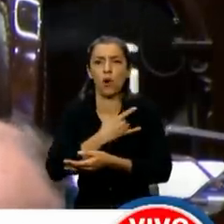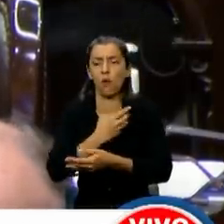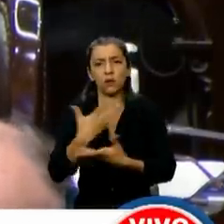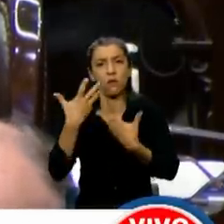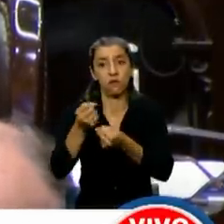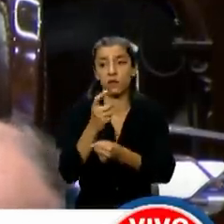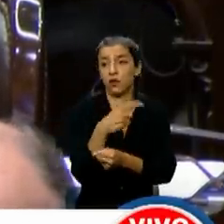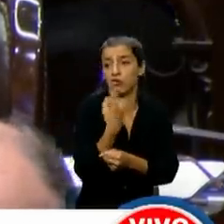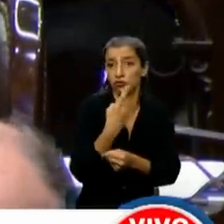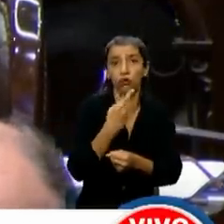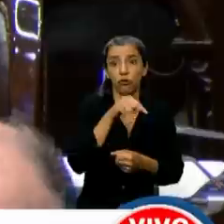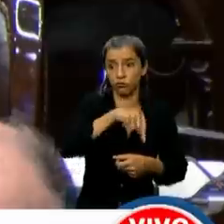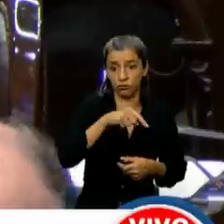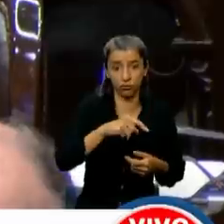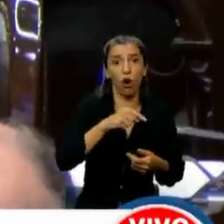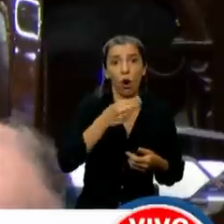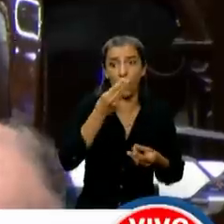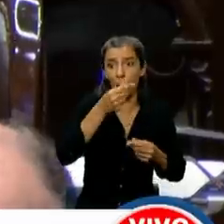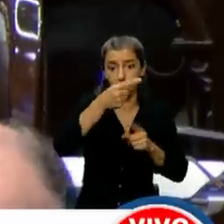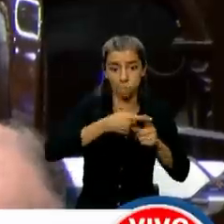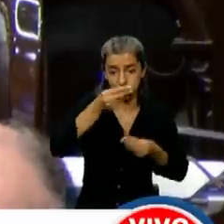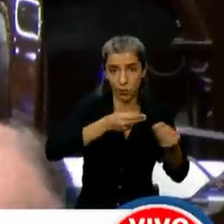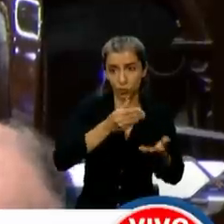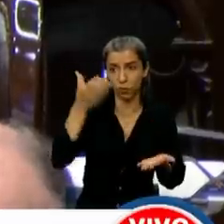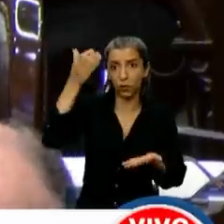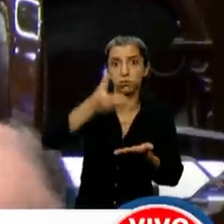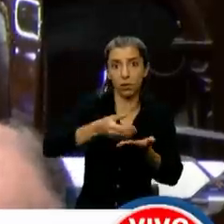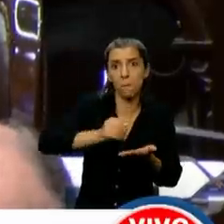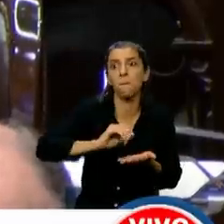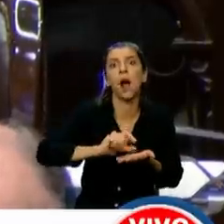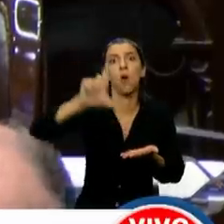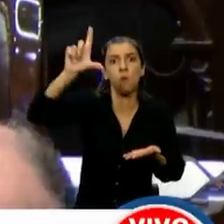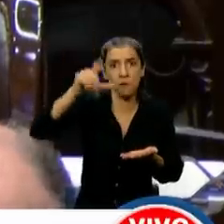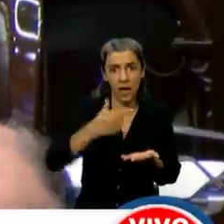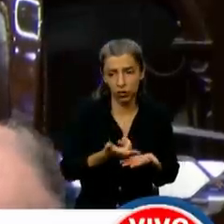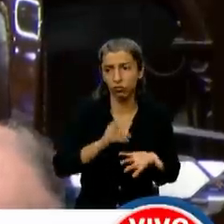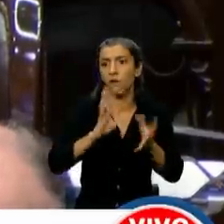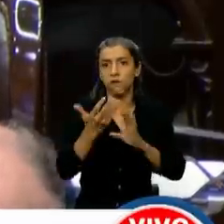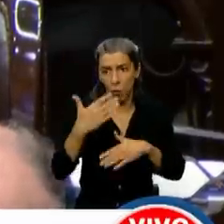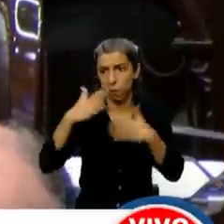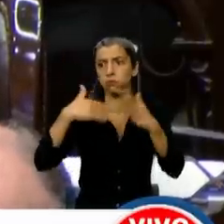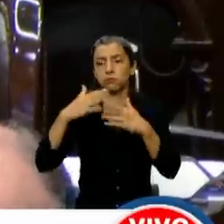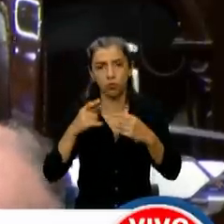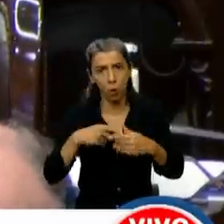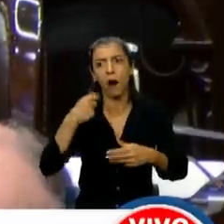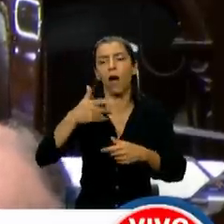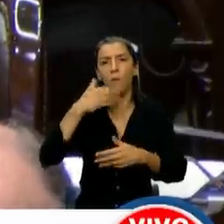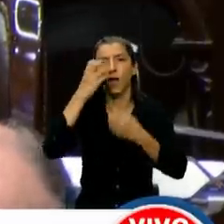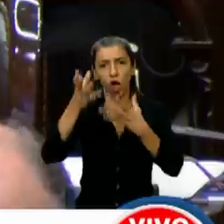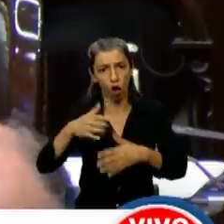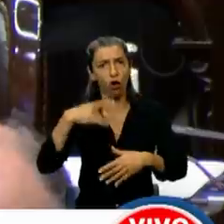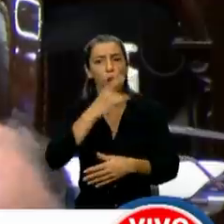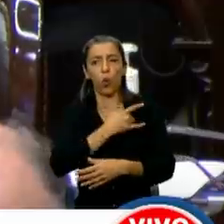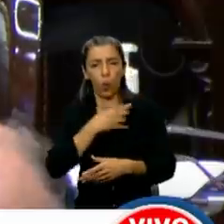presupuestos incluso aumentando los con obras concretas con fondos que permiten federalizar las universidades